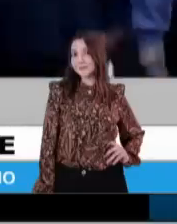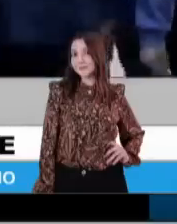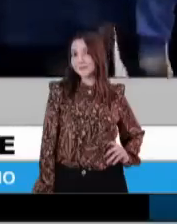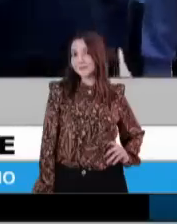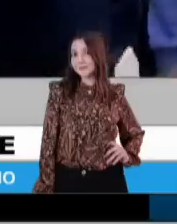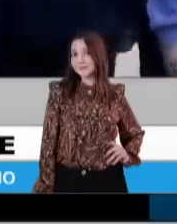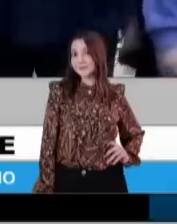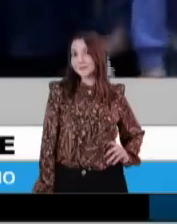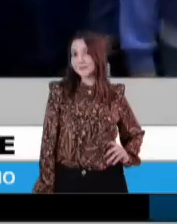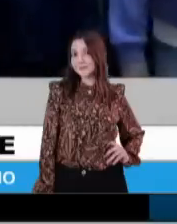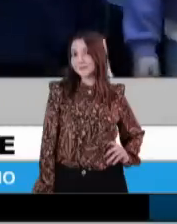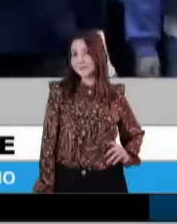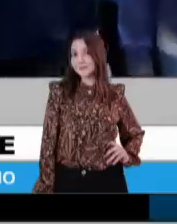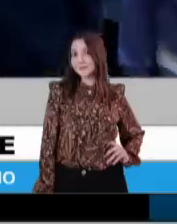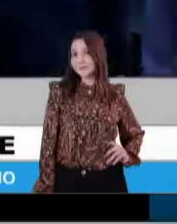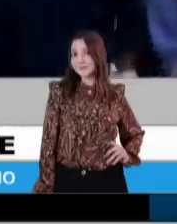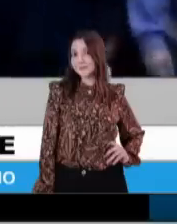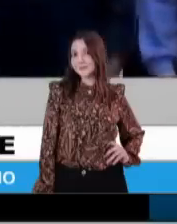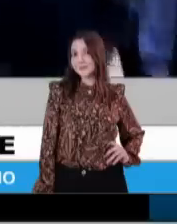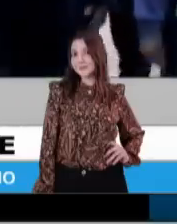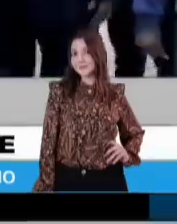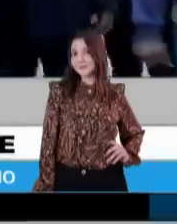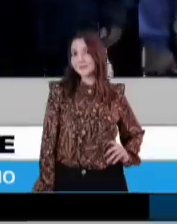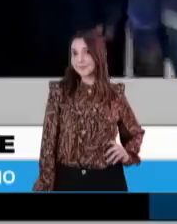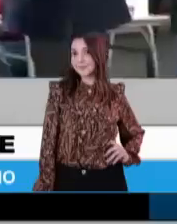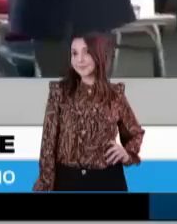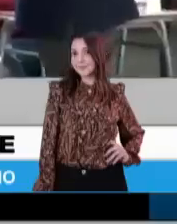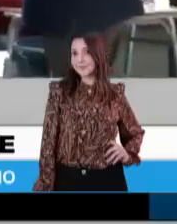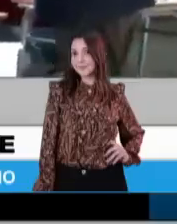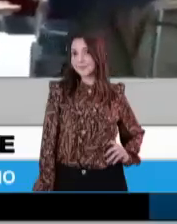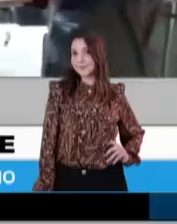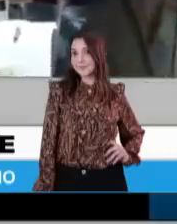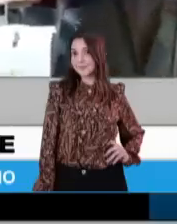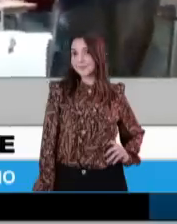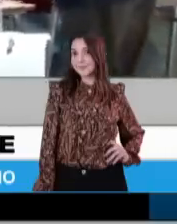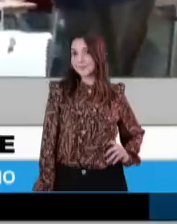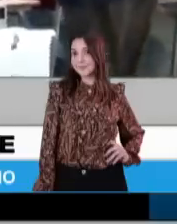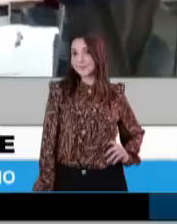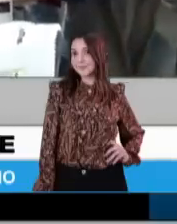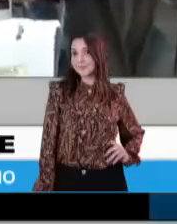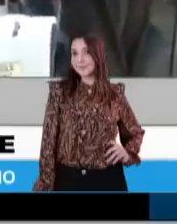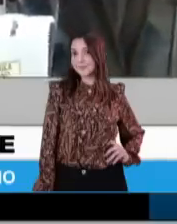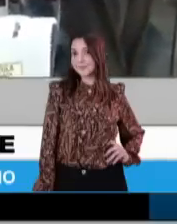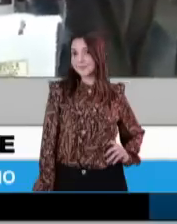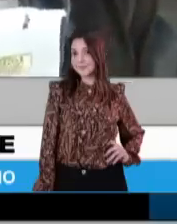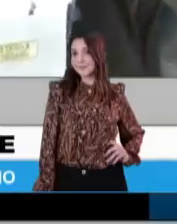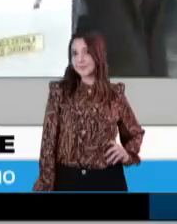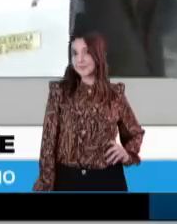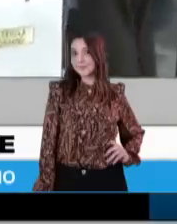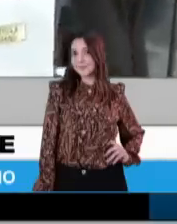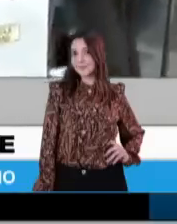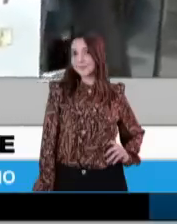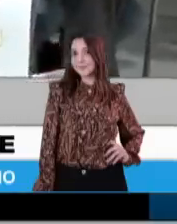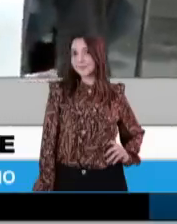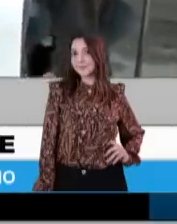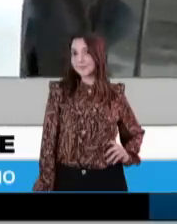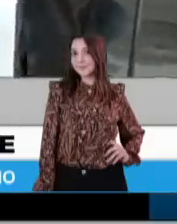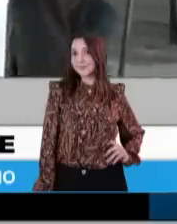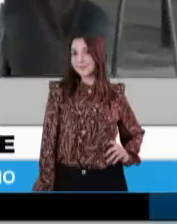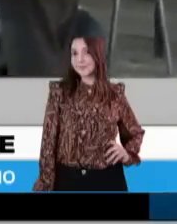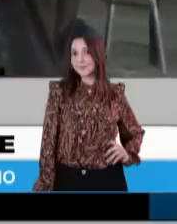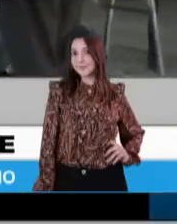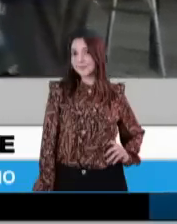dictadura electoral, porque podría modificar la ley a su amaño, o sea, para beneficiarse a sí mismo. Es una de las críticas que se ha